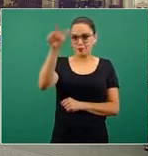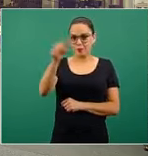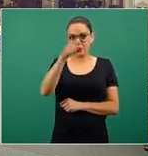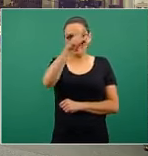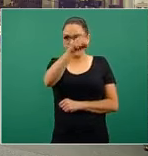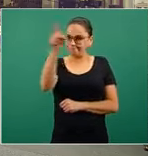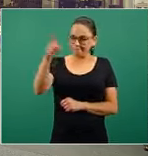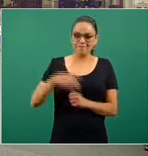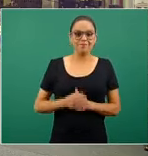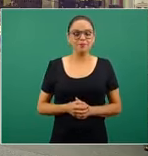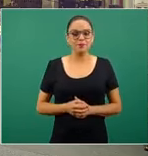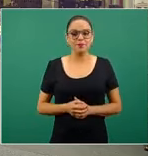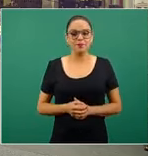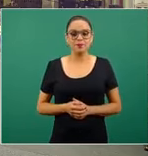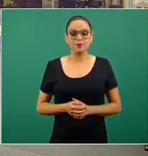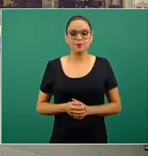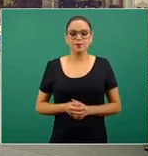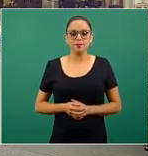volvemos para acá.